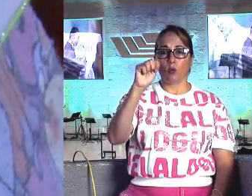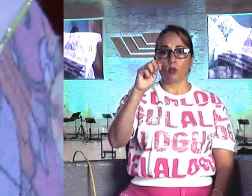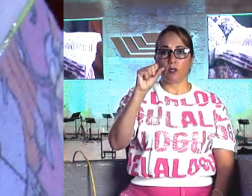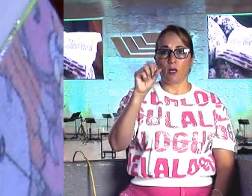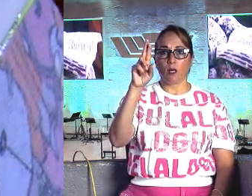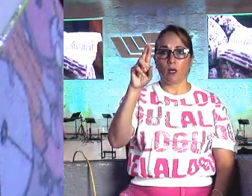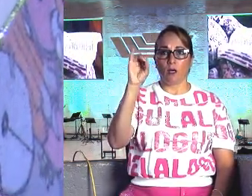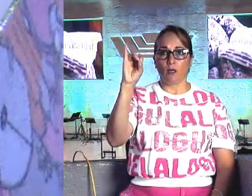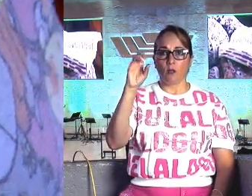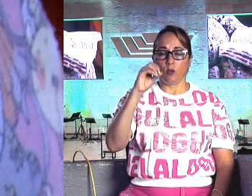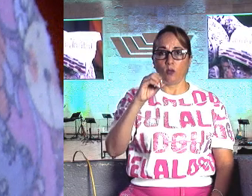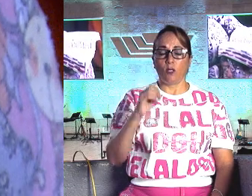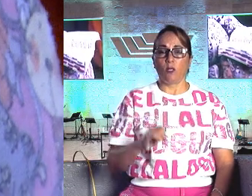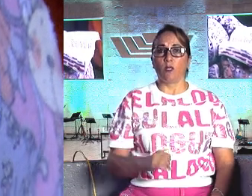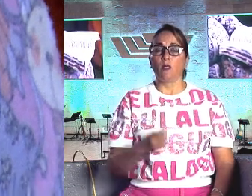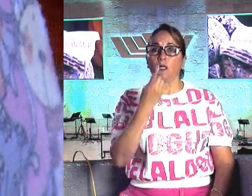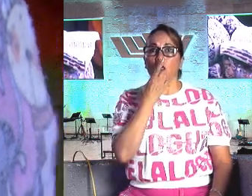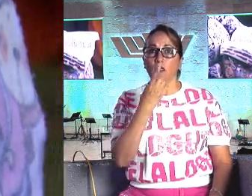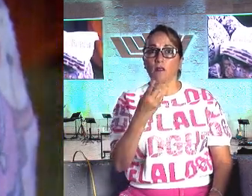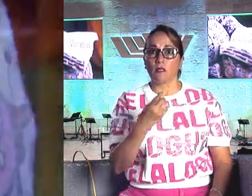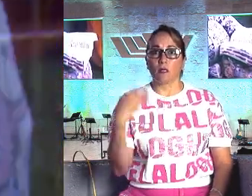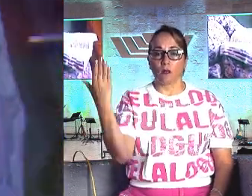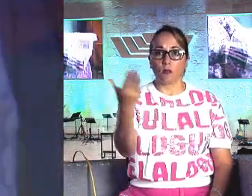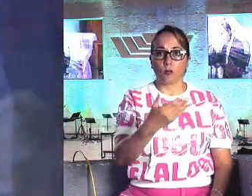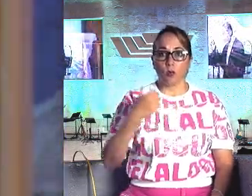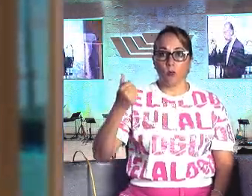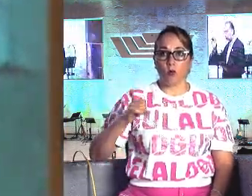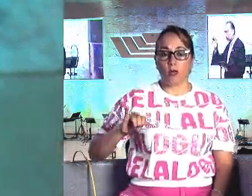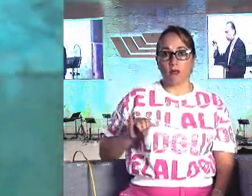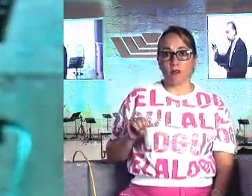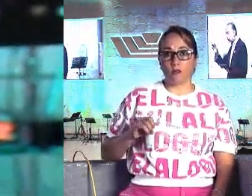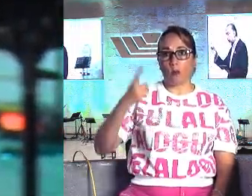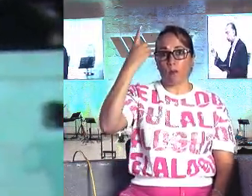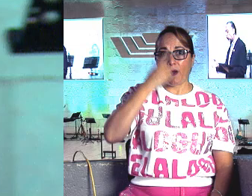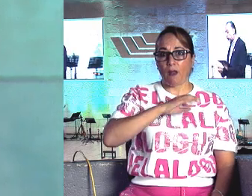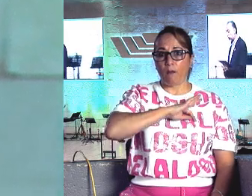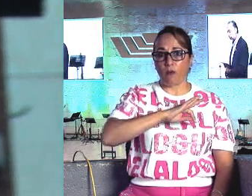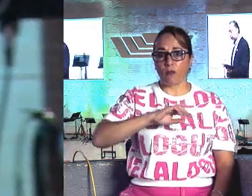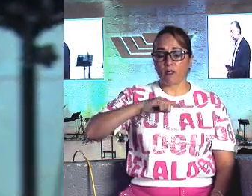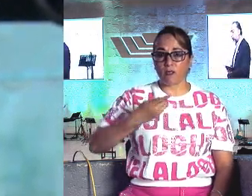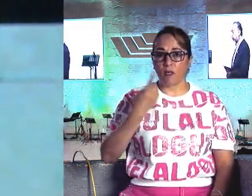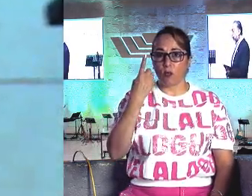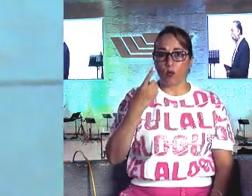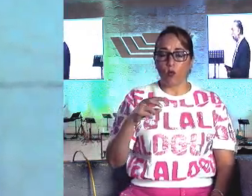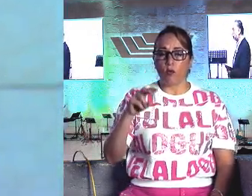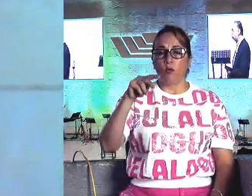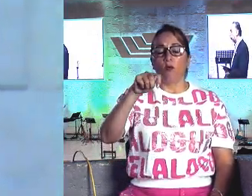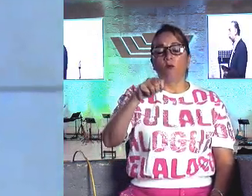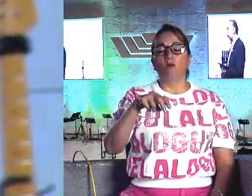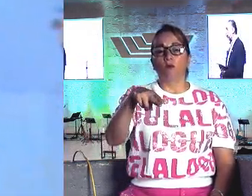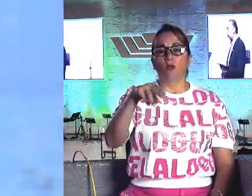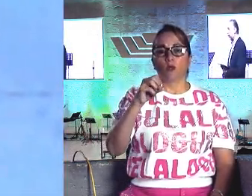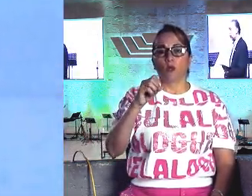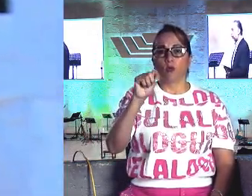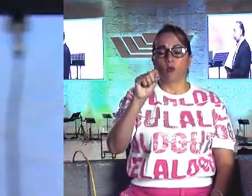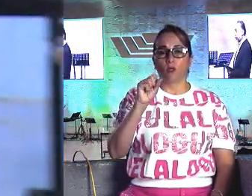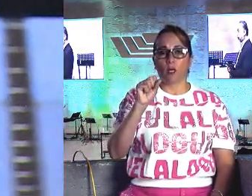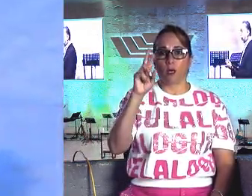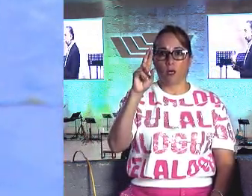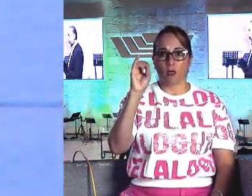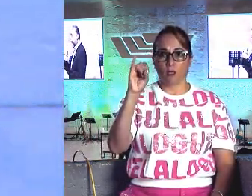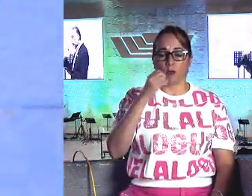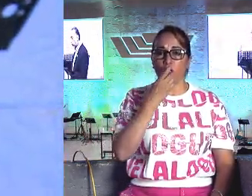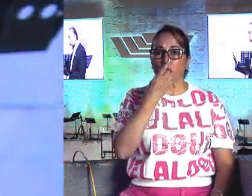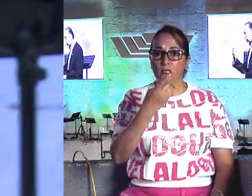alguien tomó la decisión de recomendarme para que yo fuera notario y finalmente lo fui, pero ahora me cobran el favor y me piden